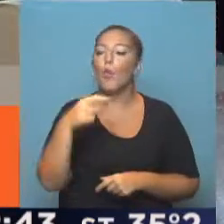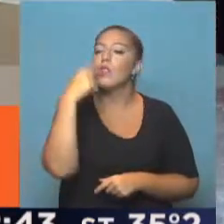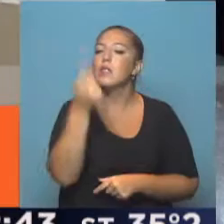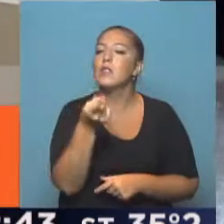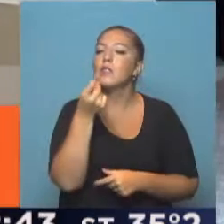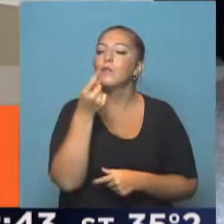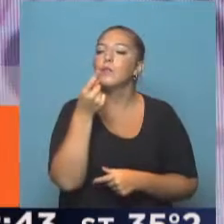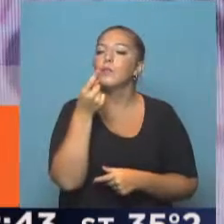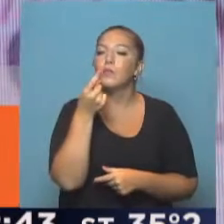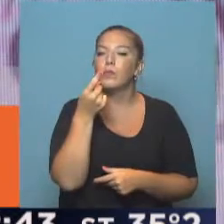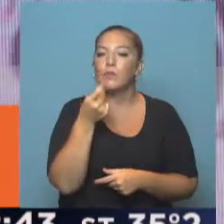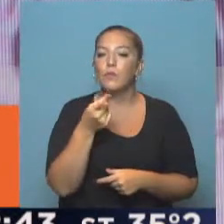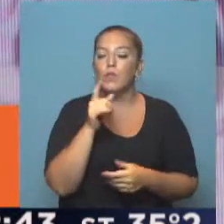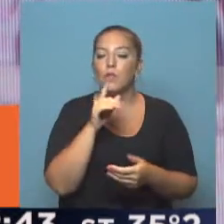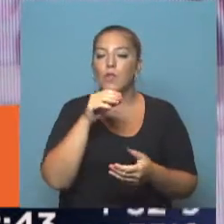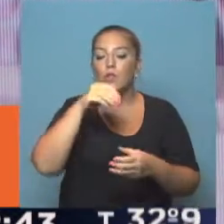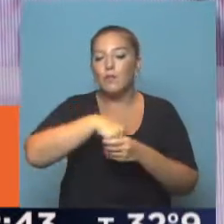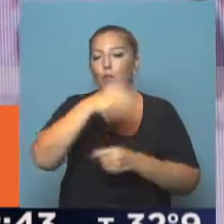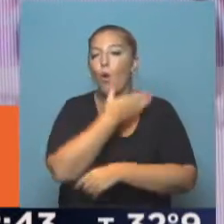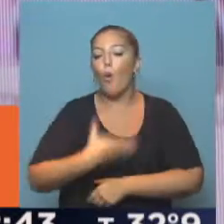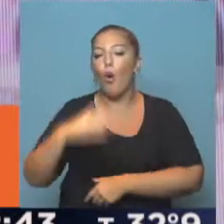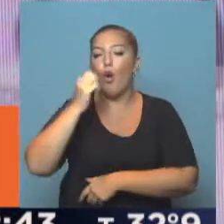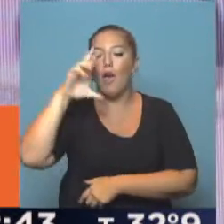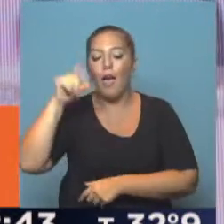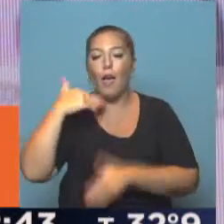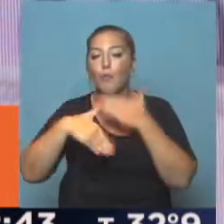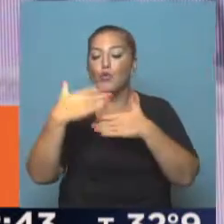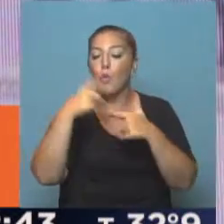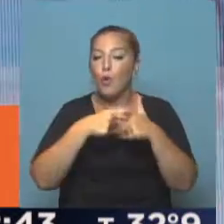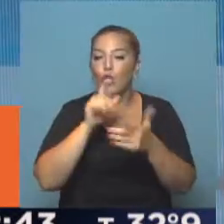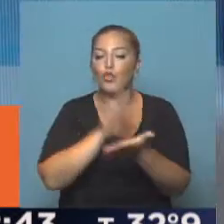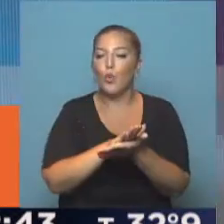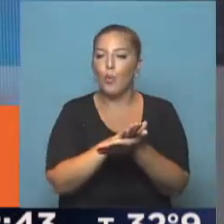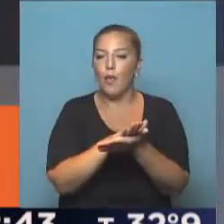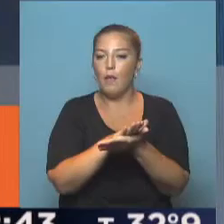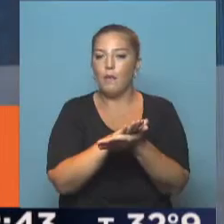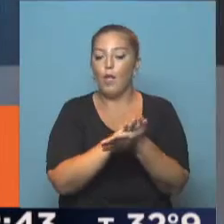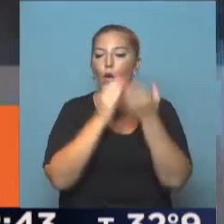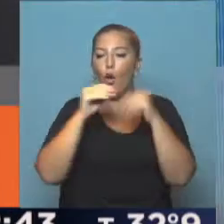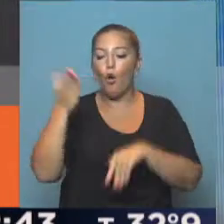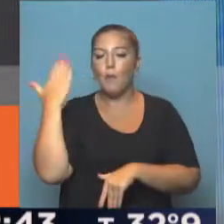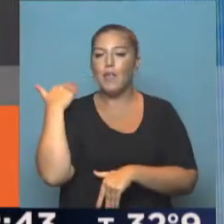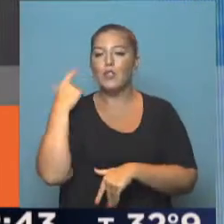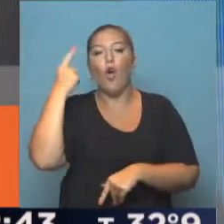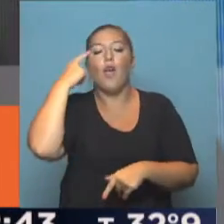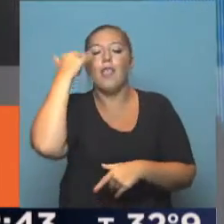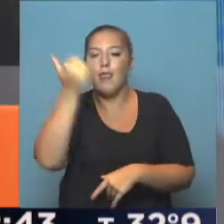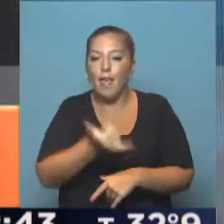mencionás dentro del gobierno de Correa, digamos, el proceso político que lideró Correa, en el sentido de, bueno, al comienzo hubo una